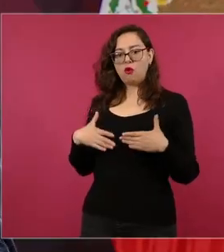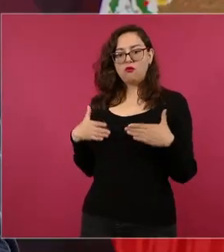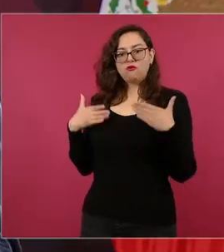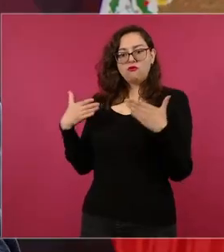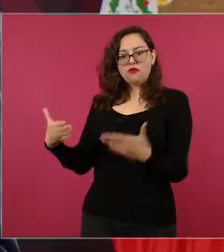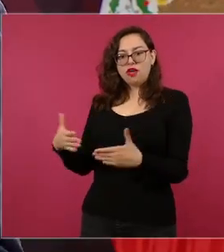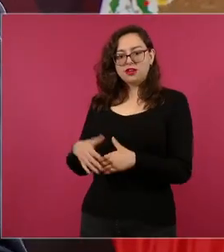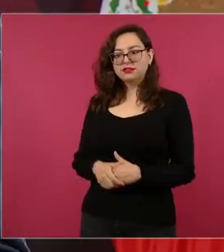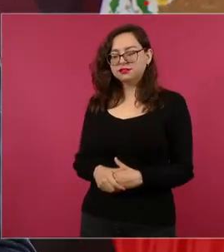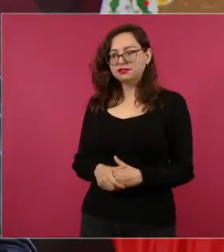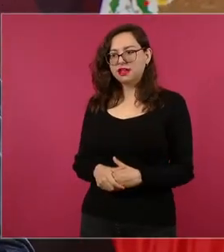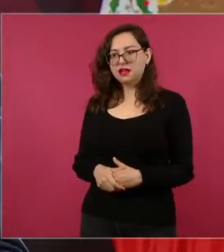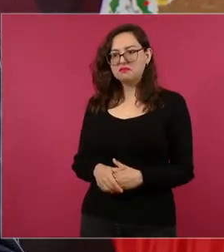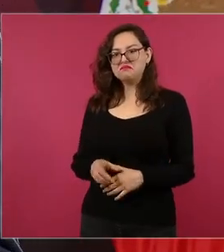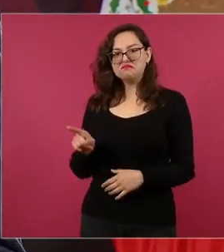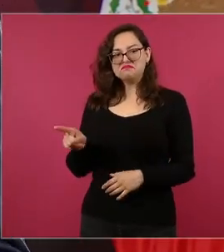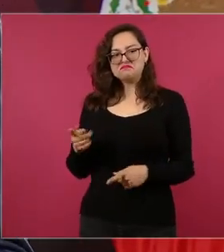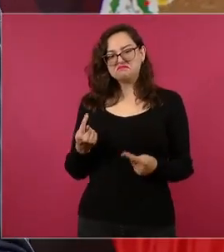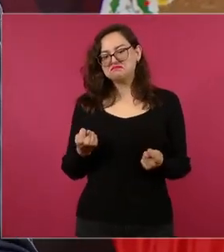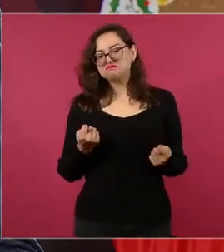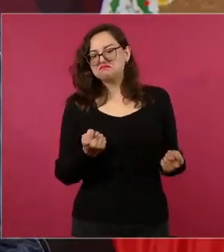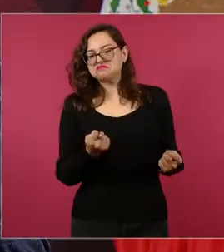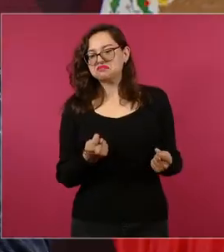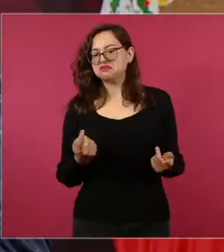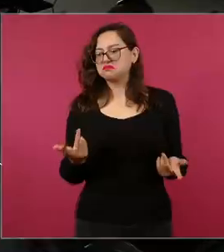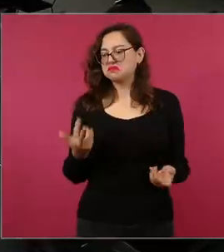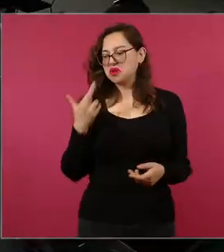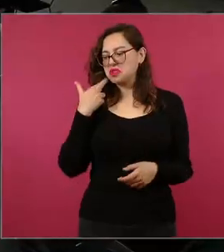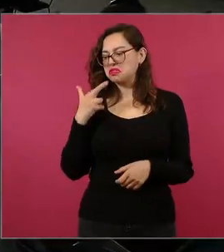Del otro anda viendo